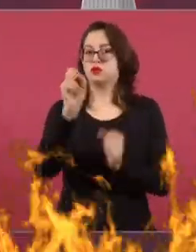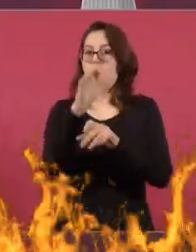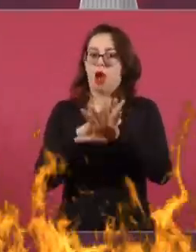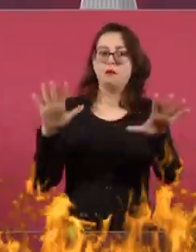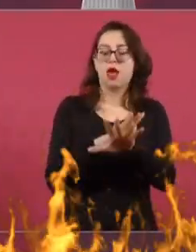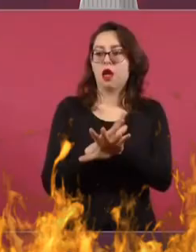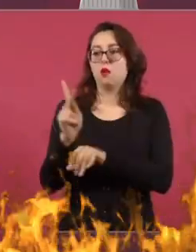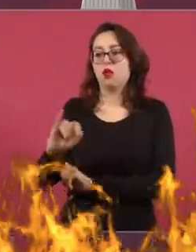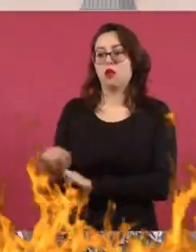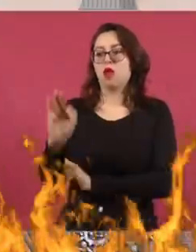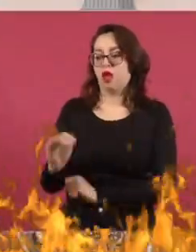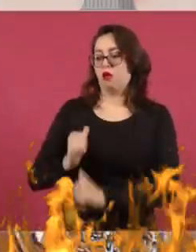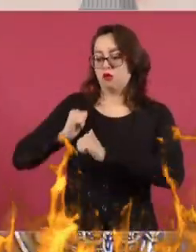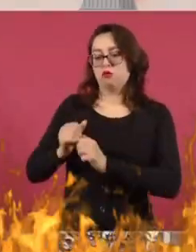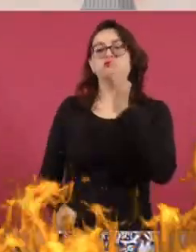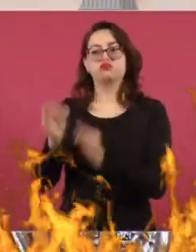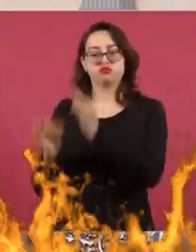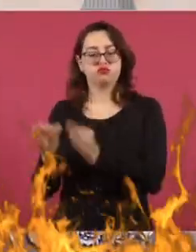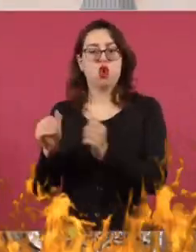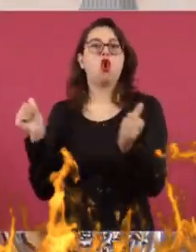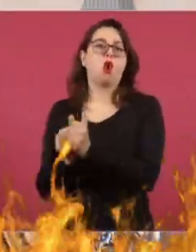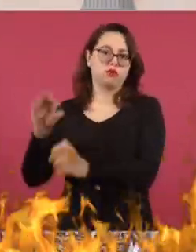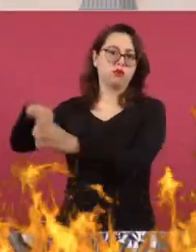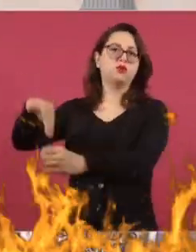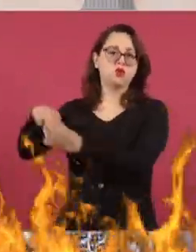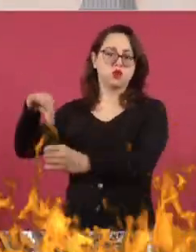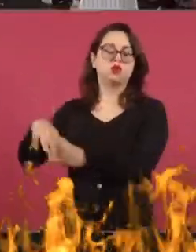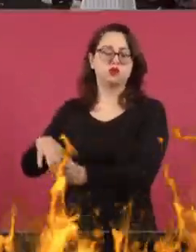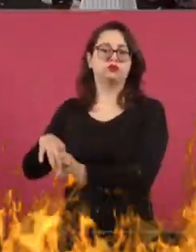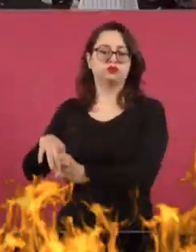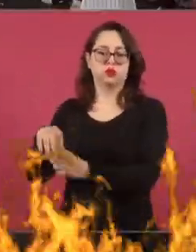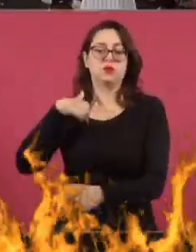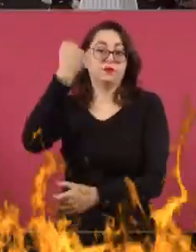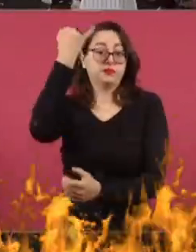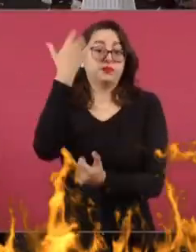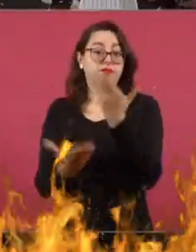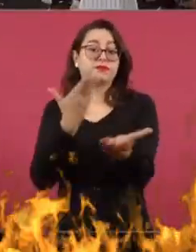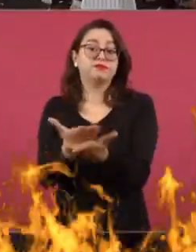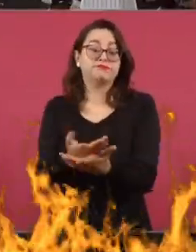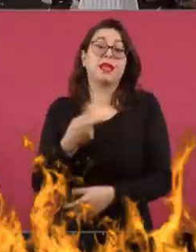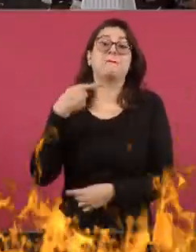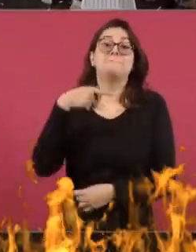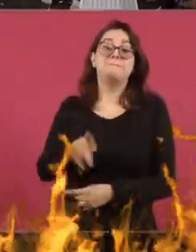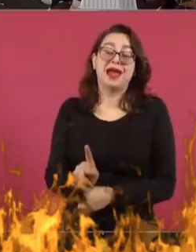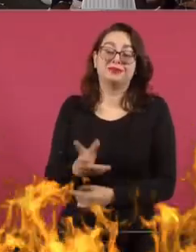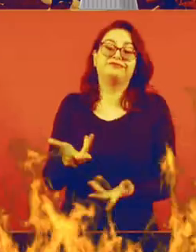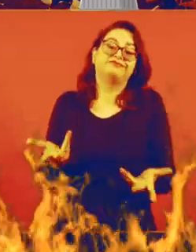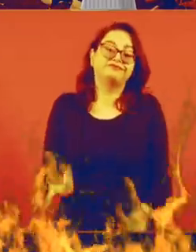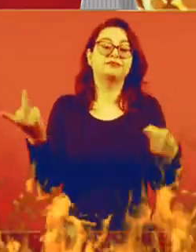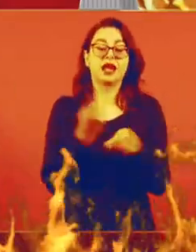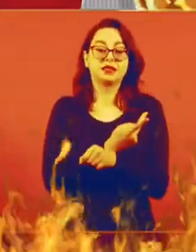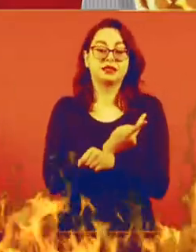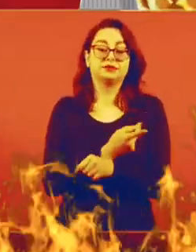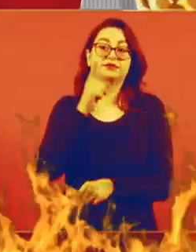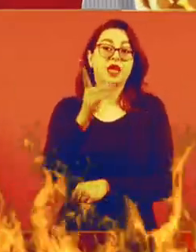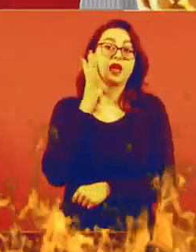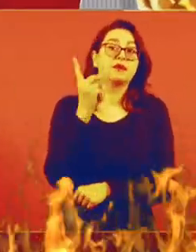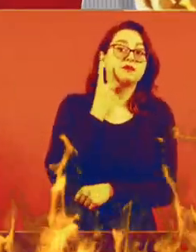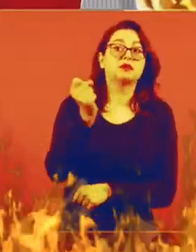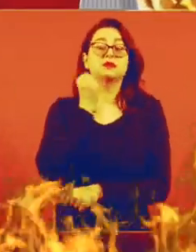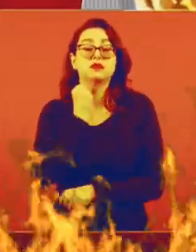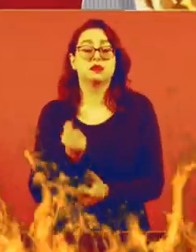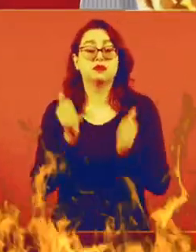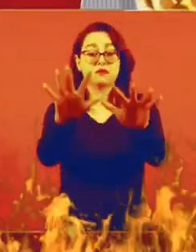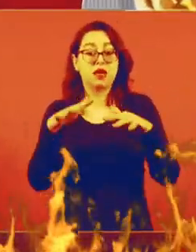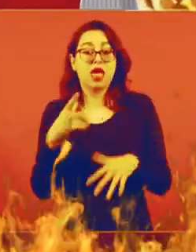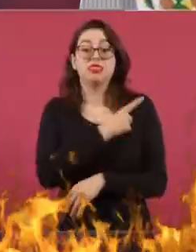constitucional y voy a enviar la iniciativa. Claro que se requiere para hacer esa reforma constitucional que haya mayoría